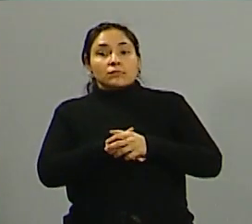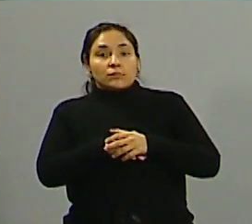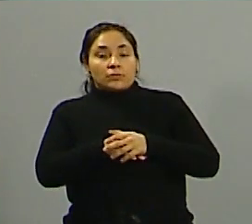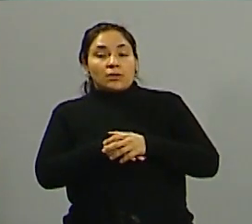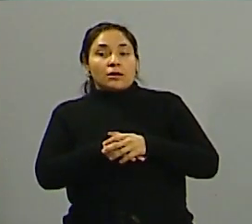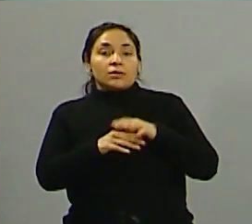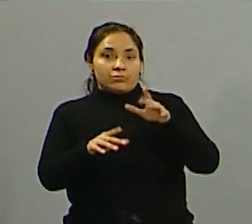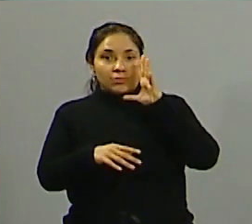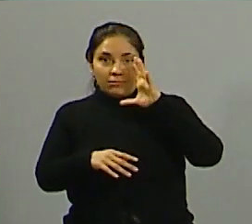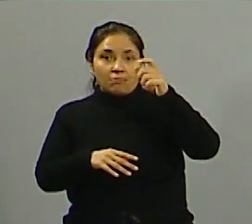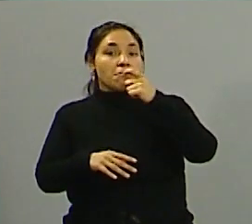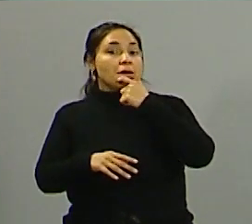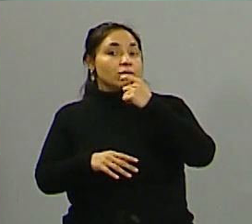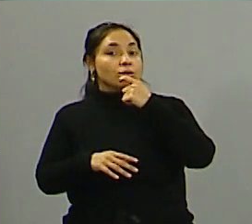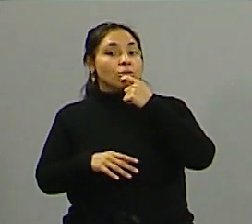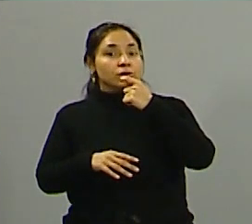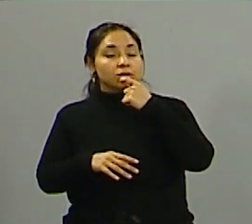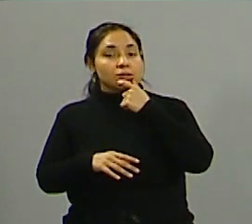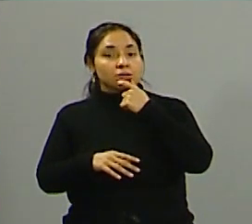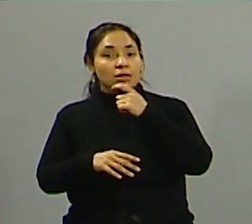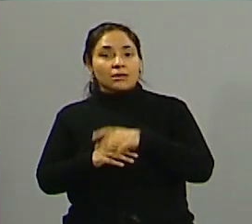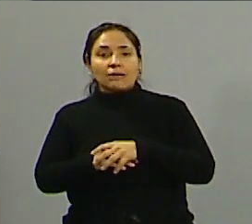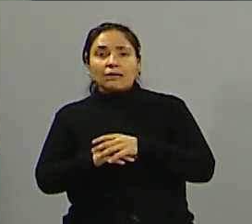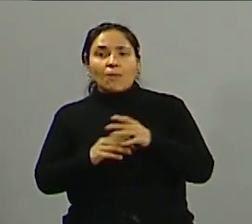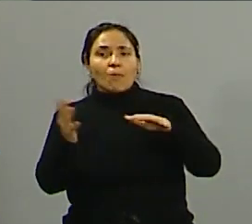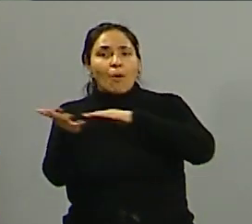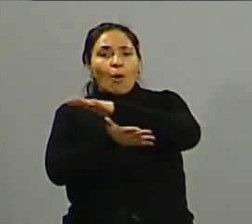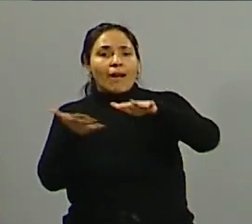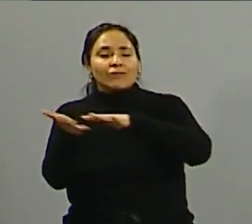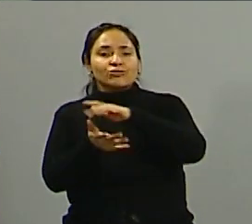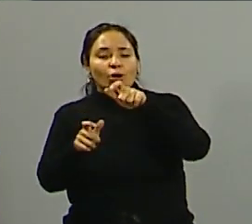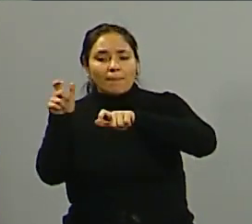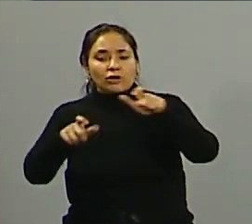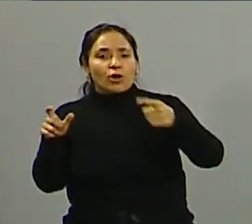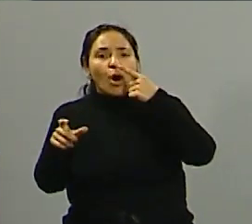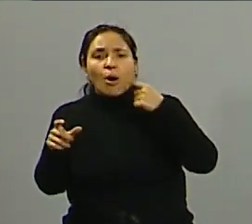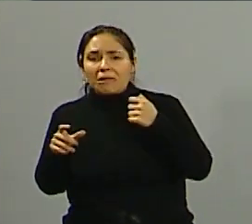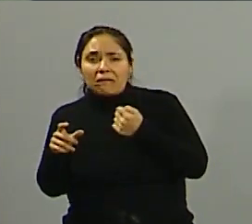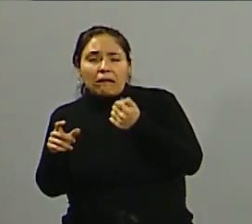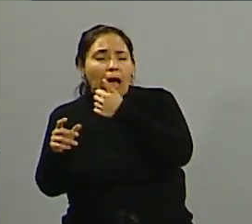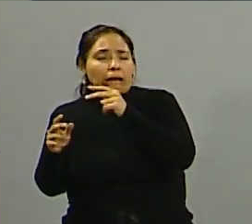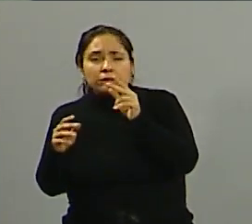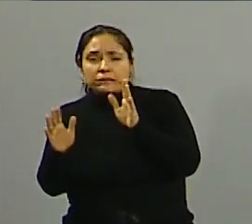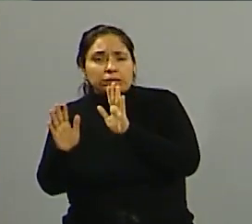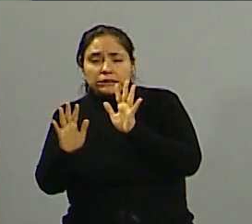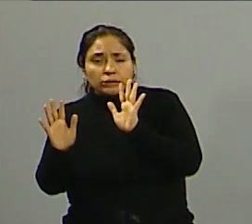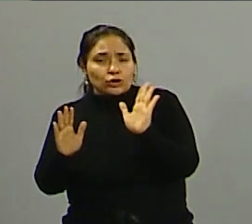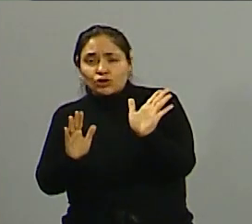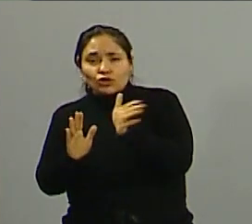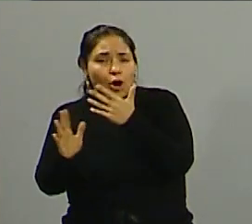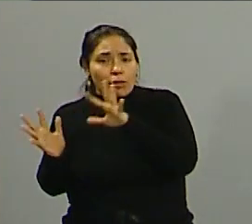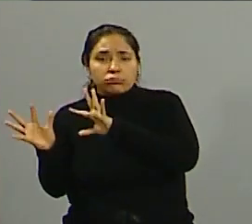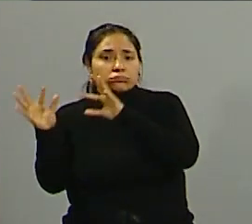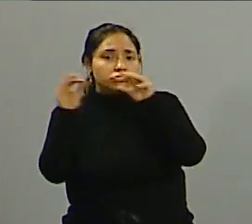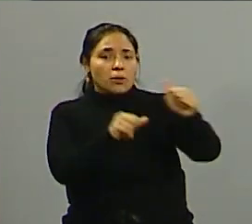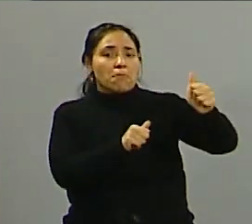Recordemos que Mendoza se queda en ese momento casi sin población de hombres. Están todos vinculados al ejército